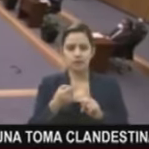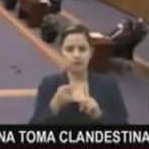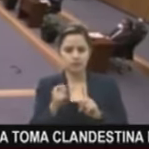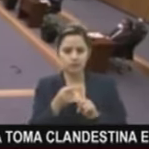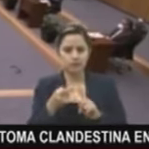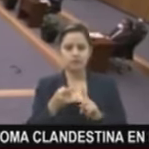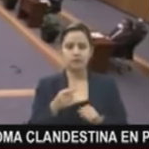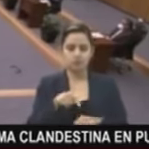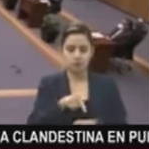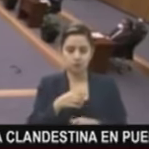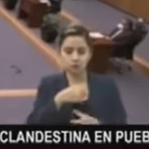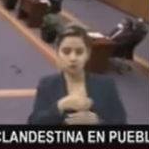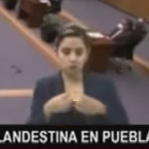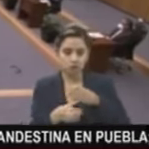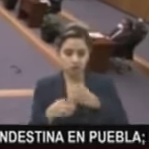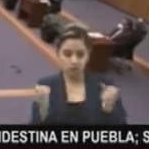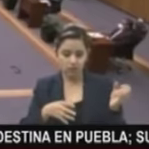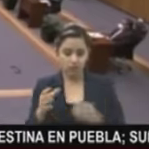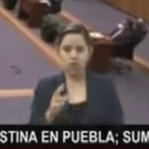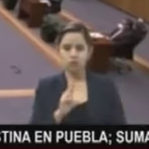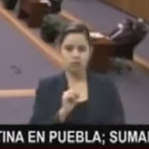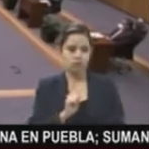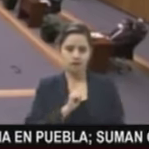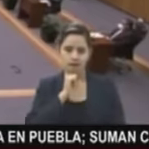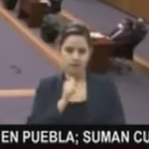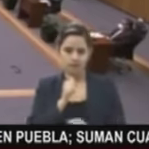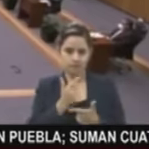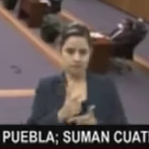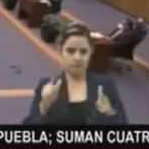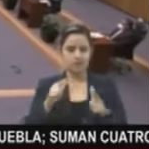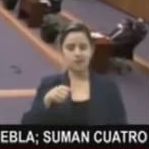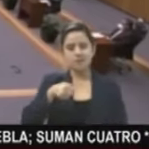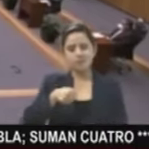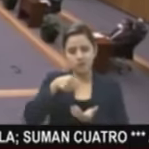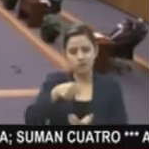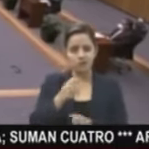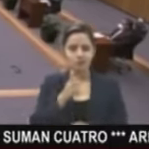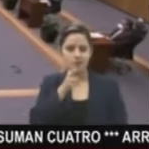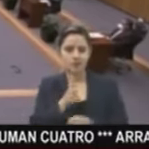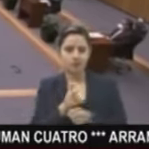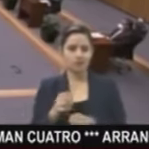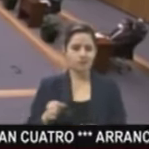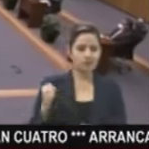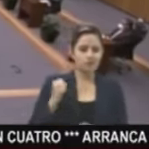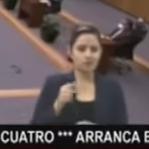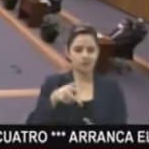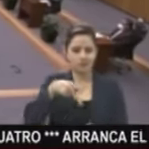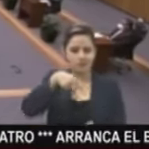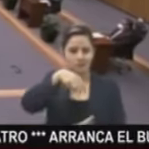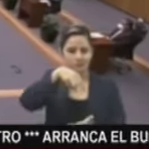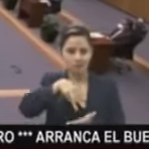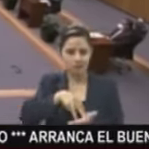una elección como la anterior federal, así como la intermedia de 2021, pues es lo mismo. Es decir, se